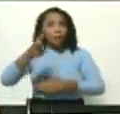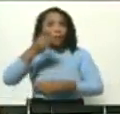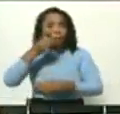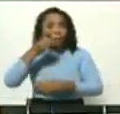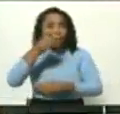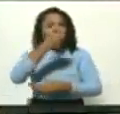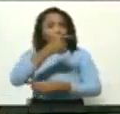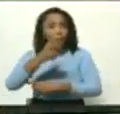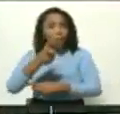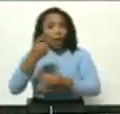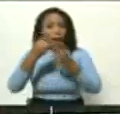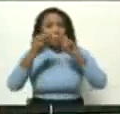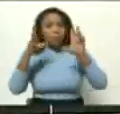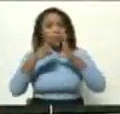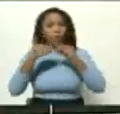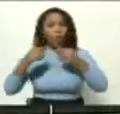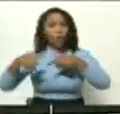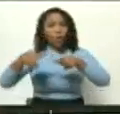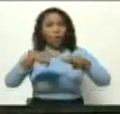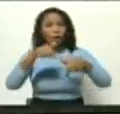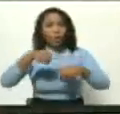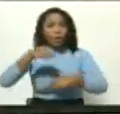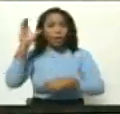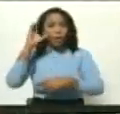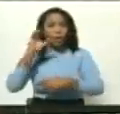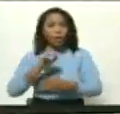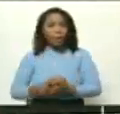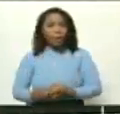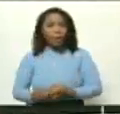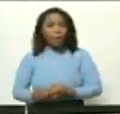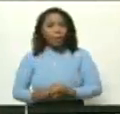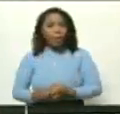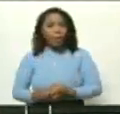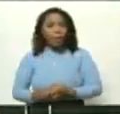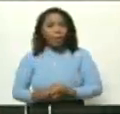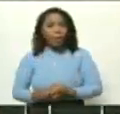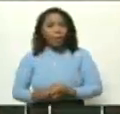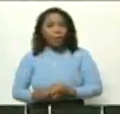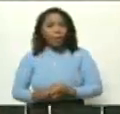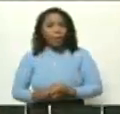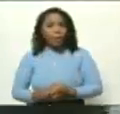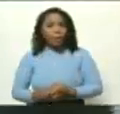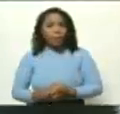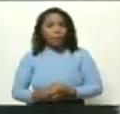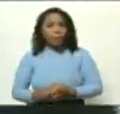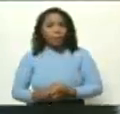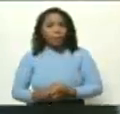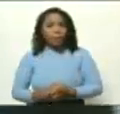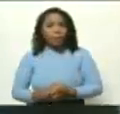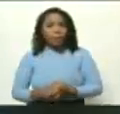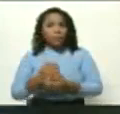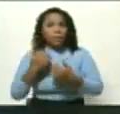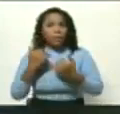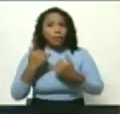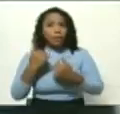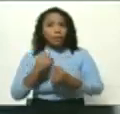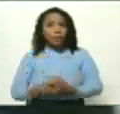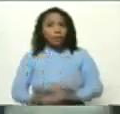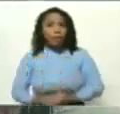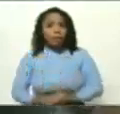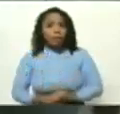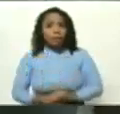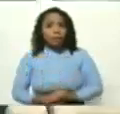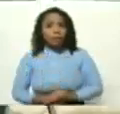y la paz en todos los rincones de Caracas. Si hay alguna pregunta, ahí... Ah, bueno, vamos a la ronda de preguntas.